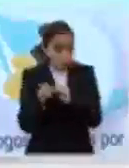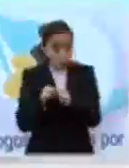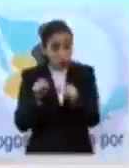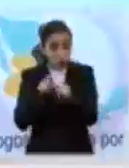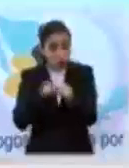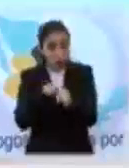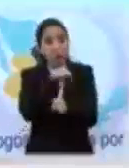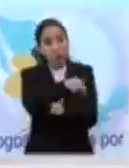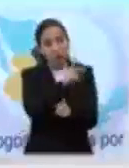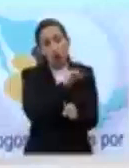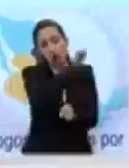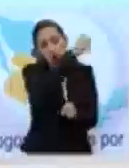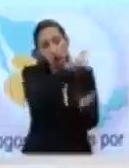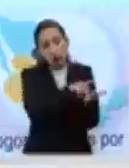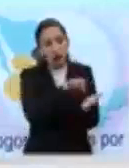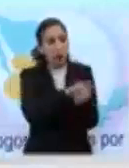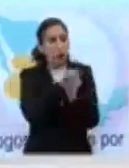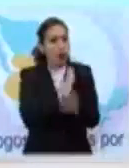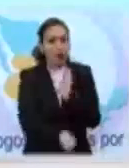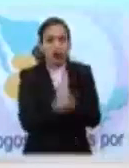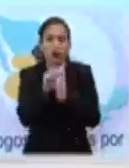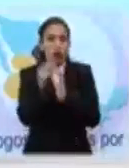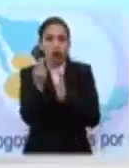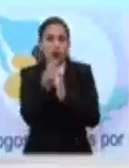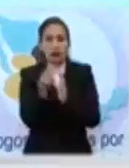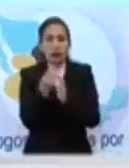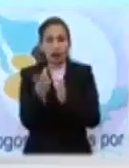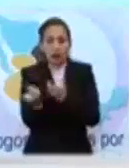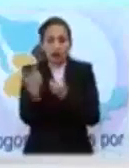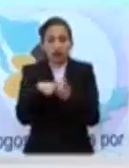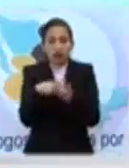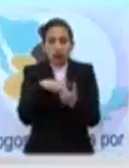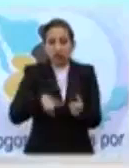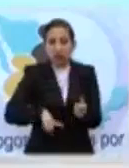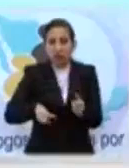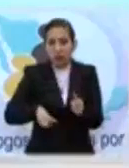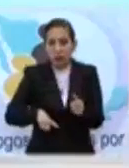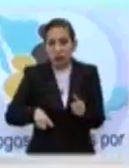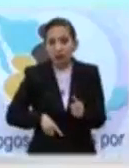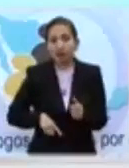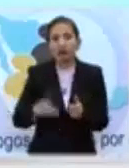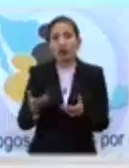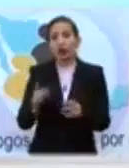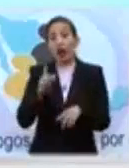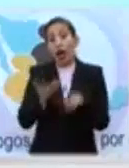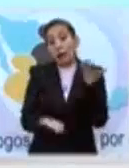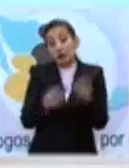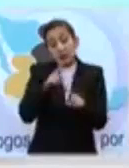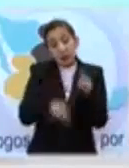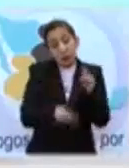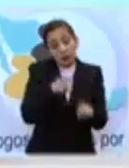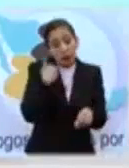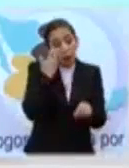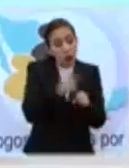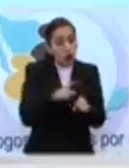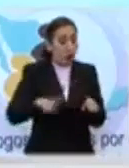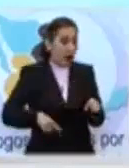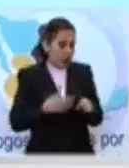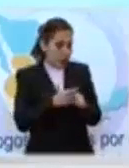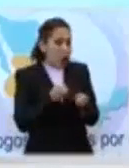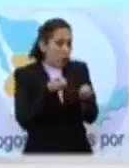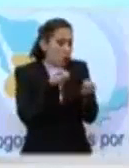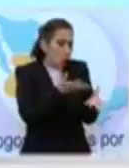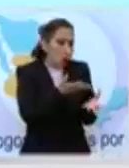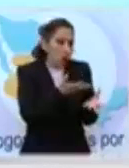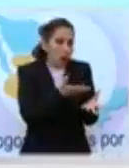que no son deseables, como por ejemplo que no necesariamente están institucionalizadas, muchas veces dependen de la voluntad del gobernante en turno,